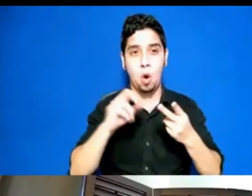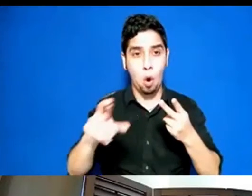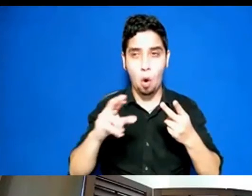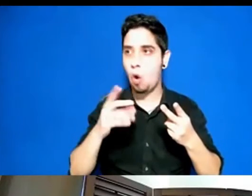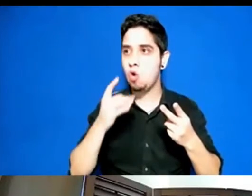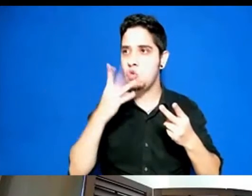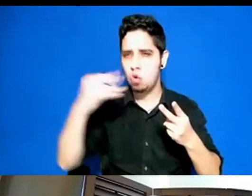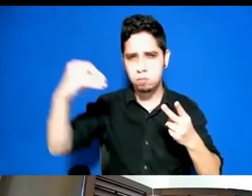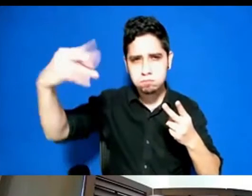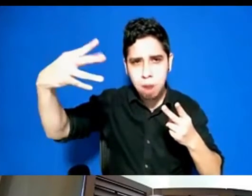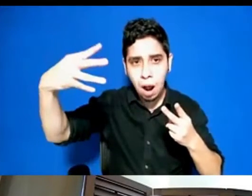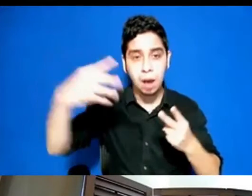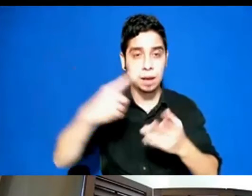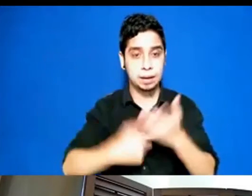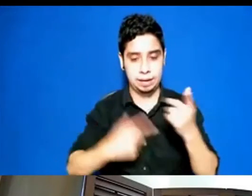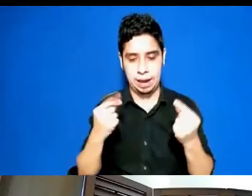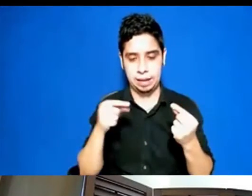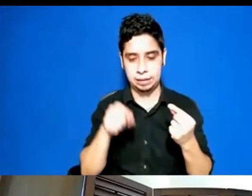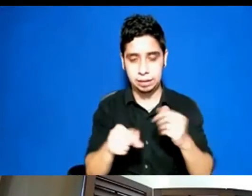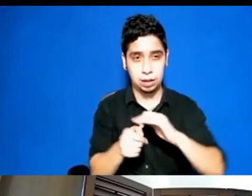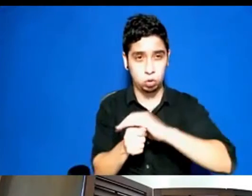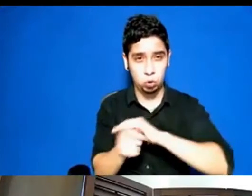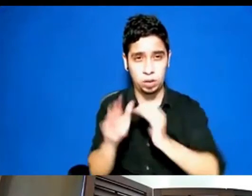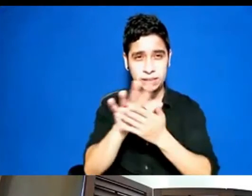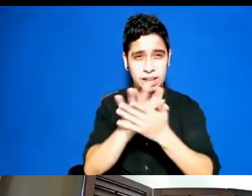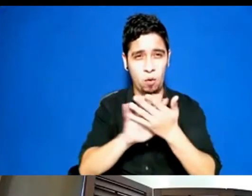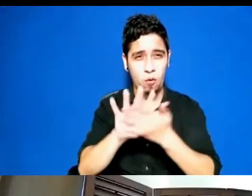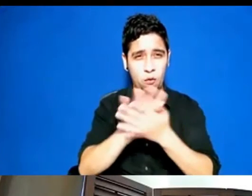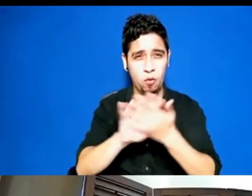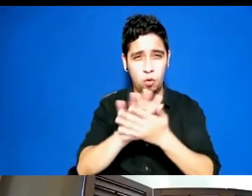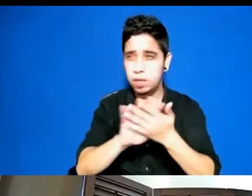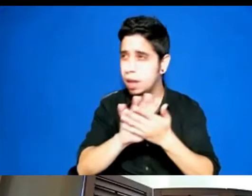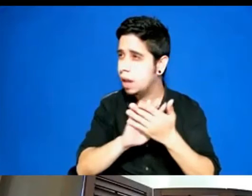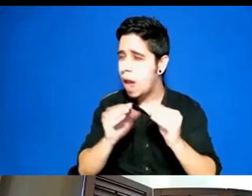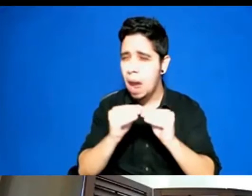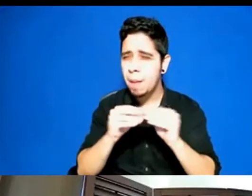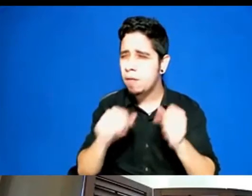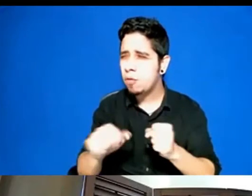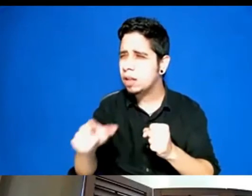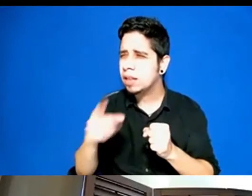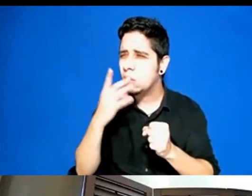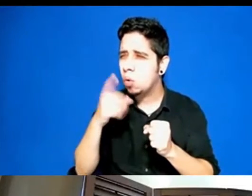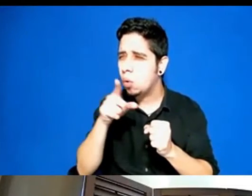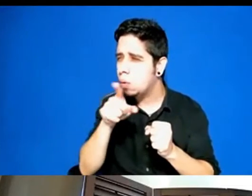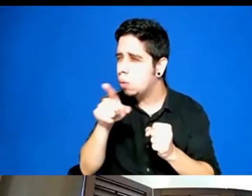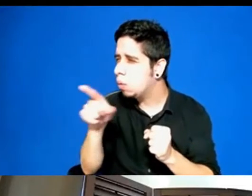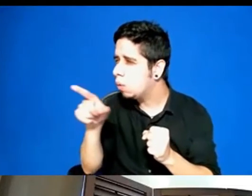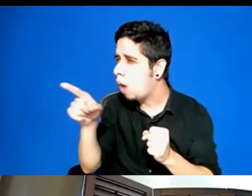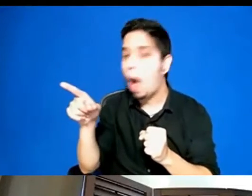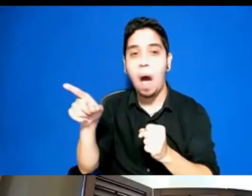a dirigirse hacia el que refleje más. Claro, claro. Hacia las